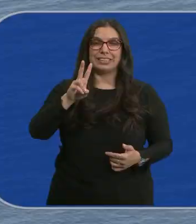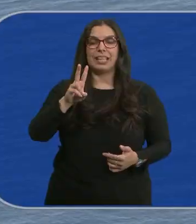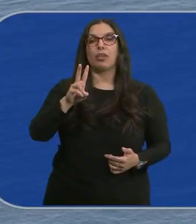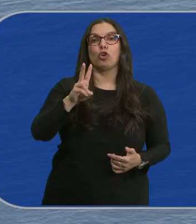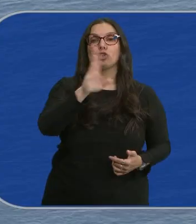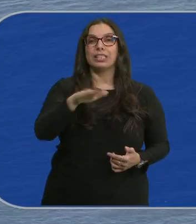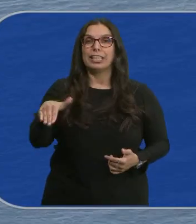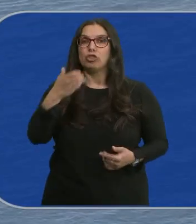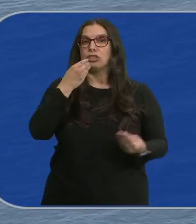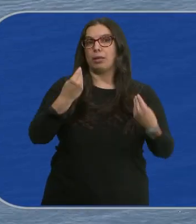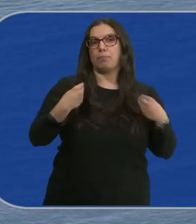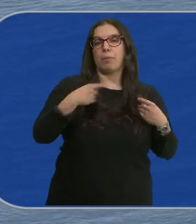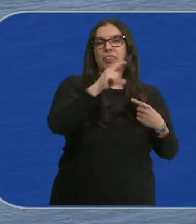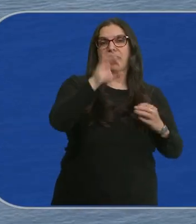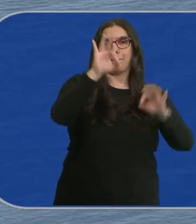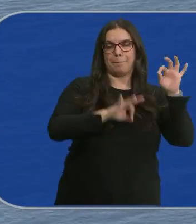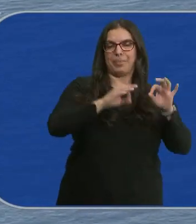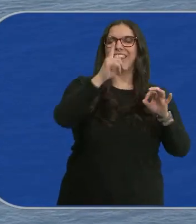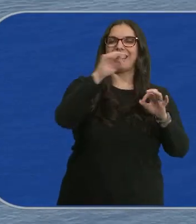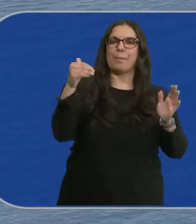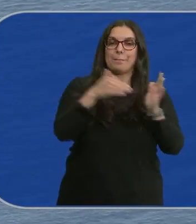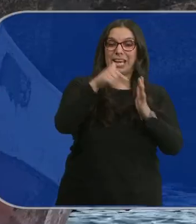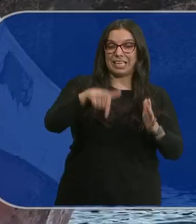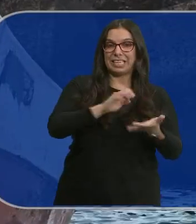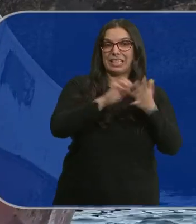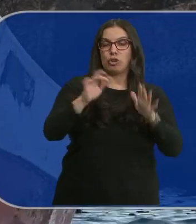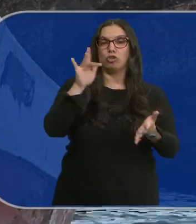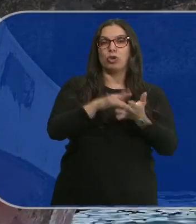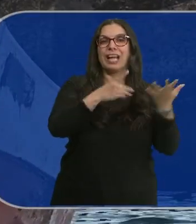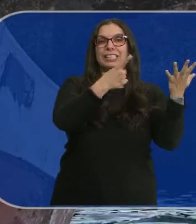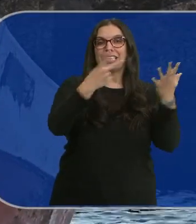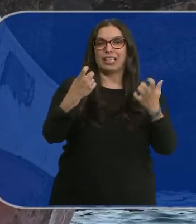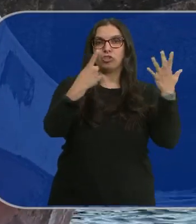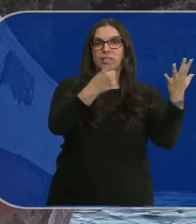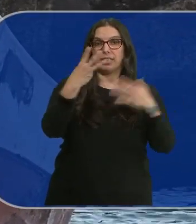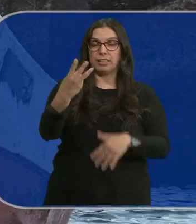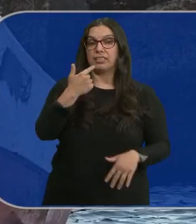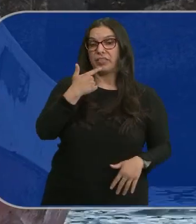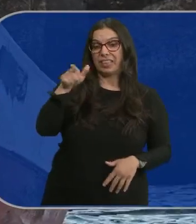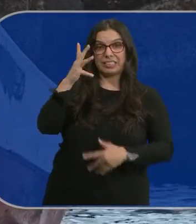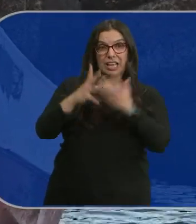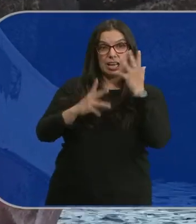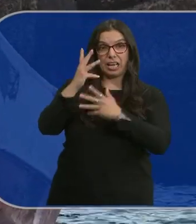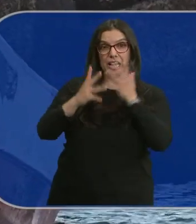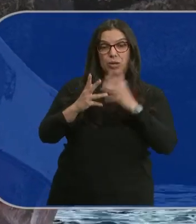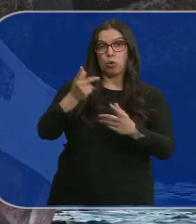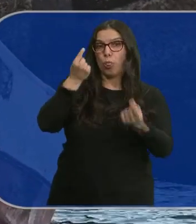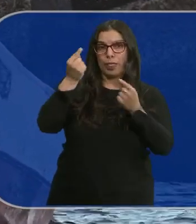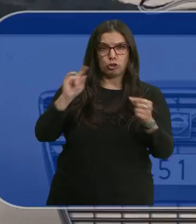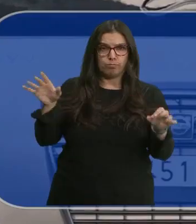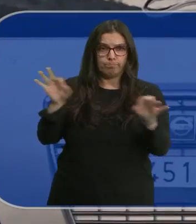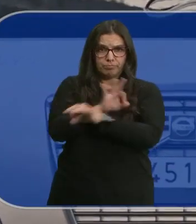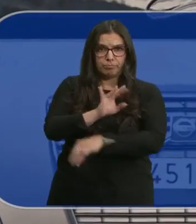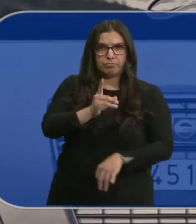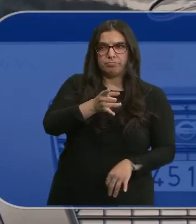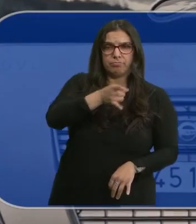cada 100.000 habitantes. En el caso de Castilla y León, 763. La Consejería de Familia sostiene que ese cálculo se basa en datos erróneos